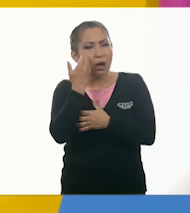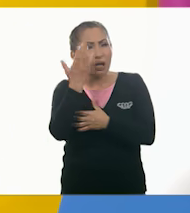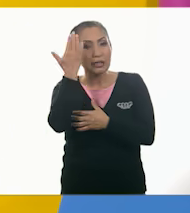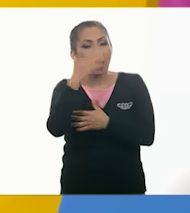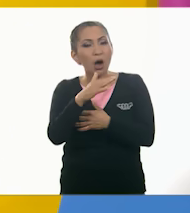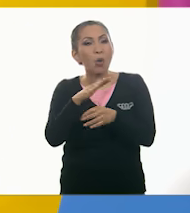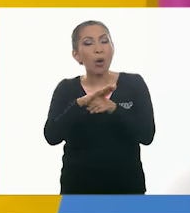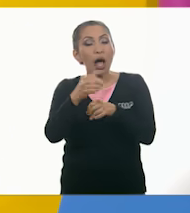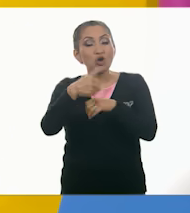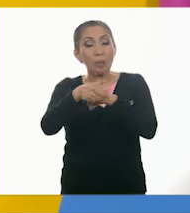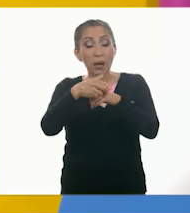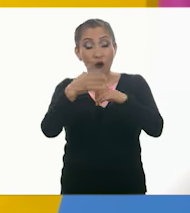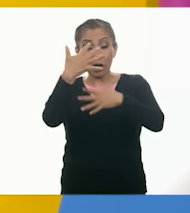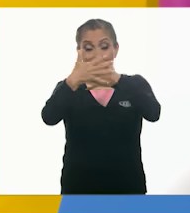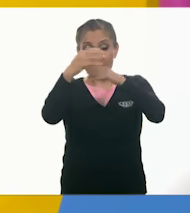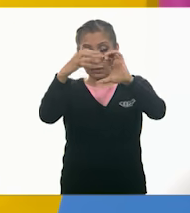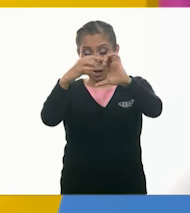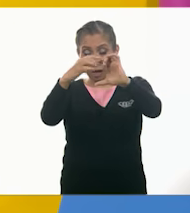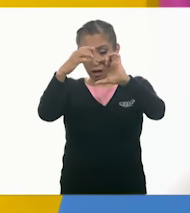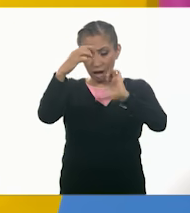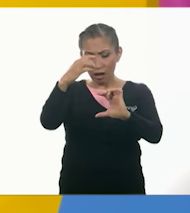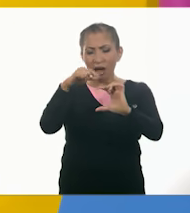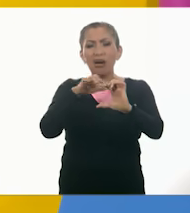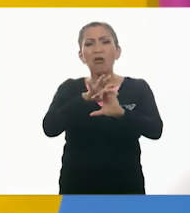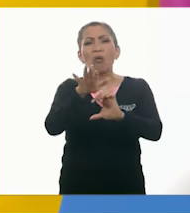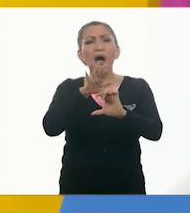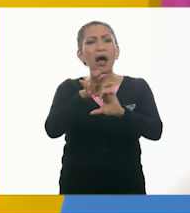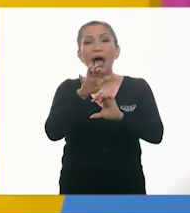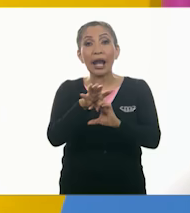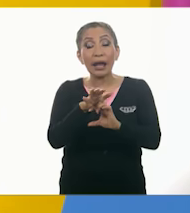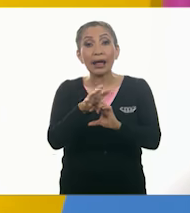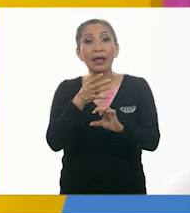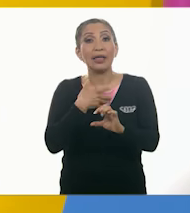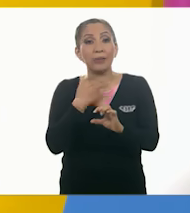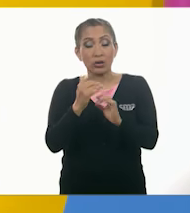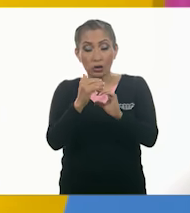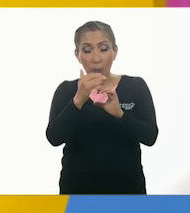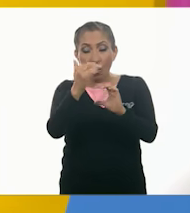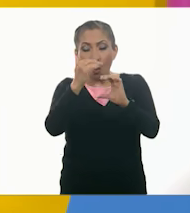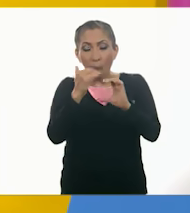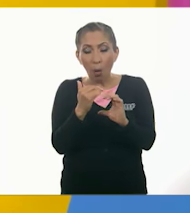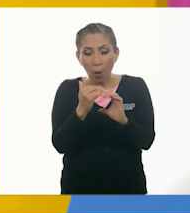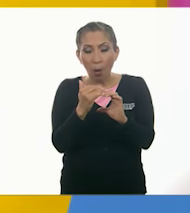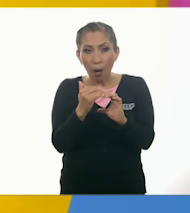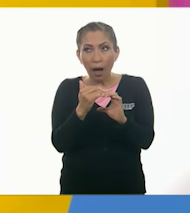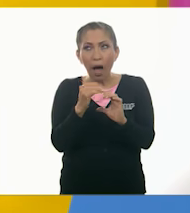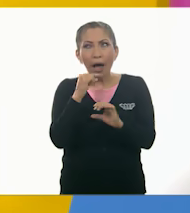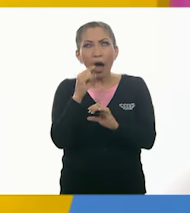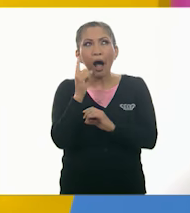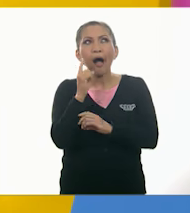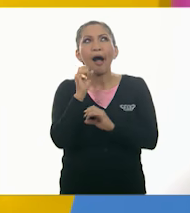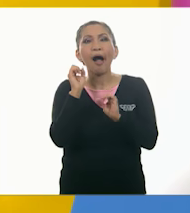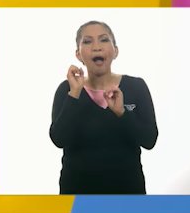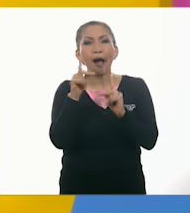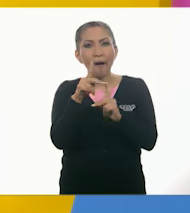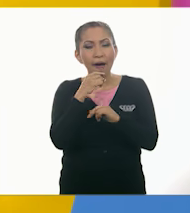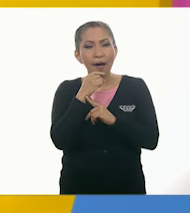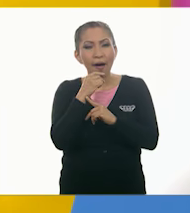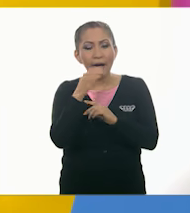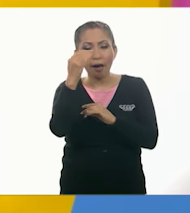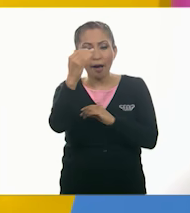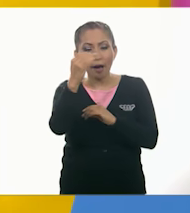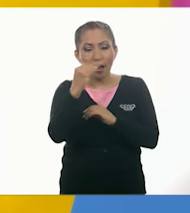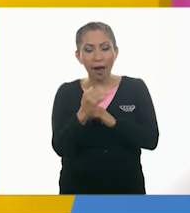saber qué número hay debajo de ese número 15. Quiere decir que tenemos que avanzar. ¡Ajá! Correcto.